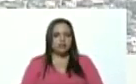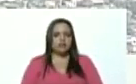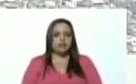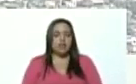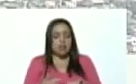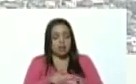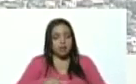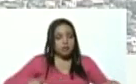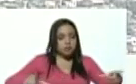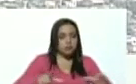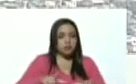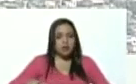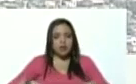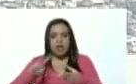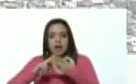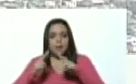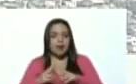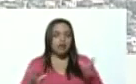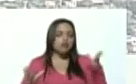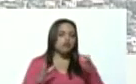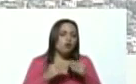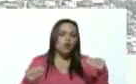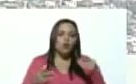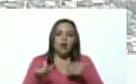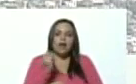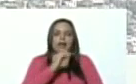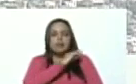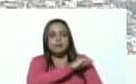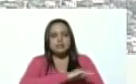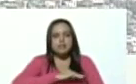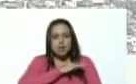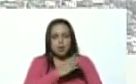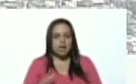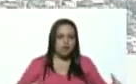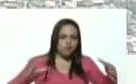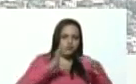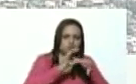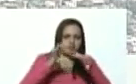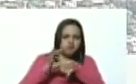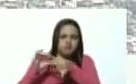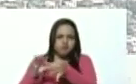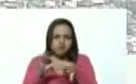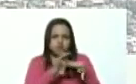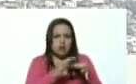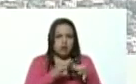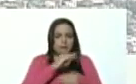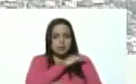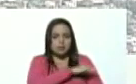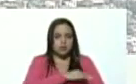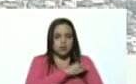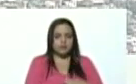de paz, todo lo que son las misiones y la articulación de todas las misiones, la almirante en jefa,